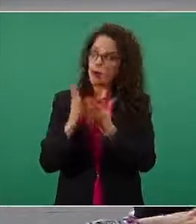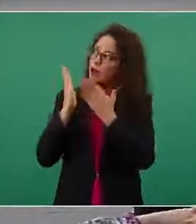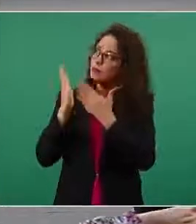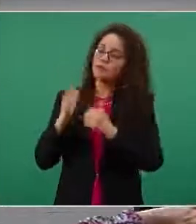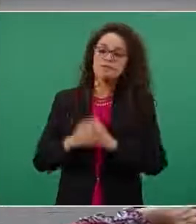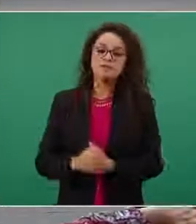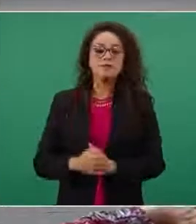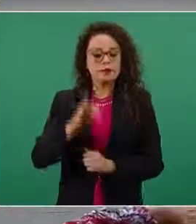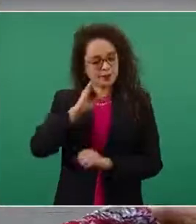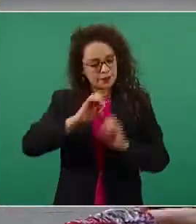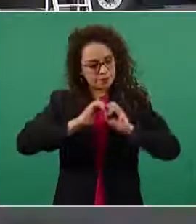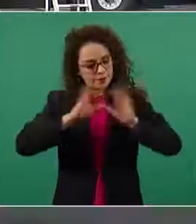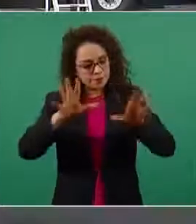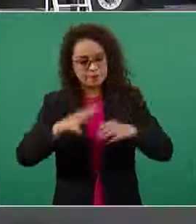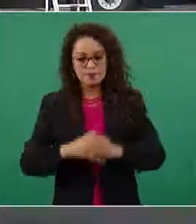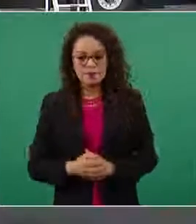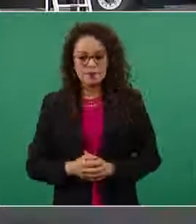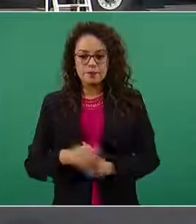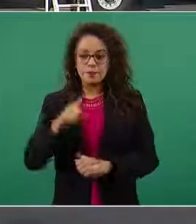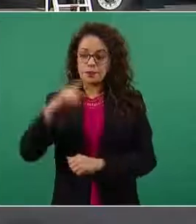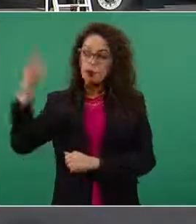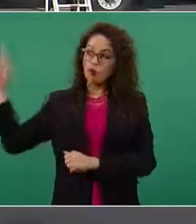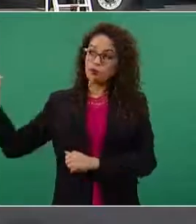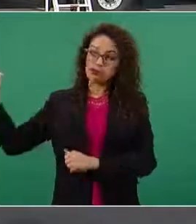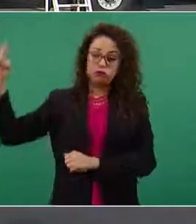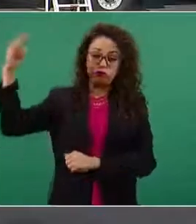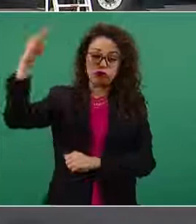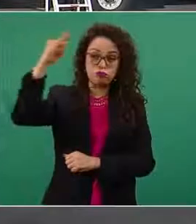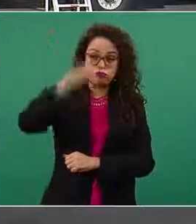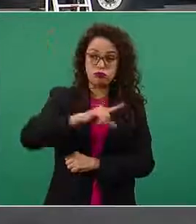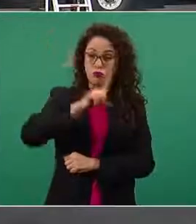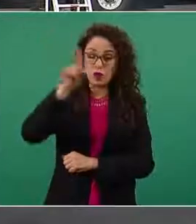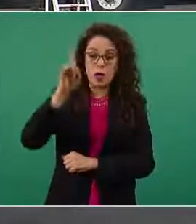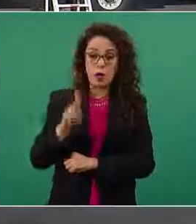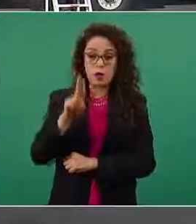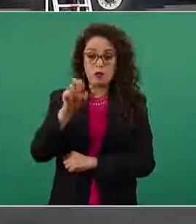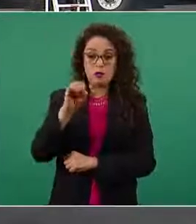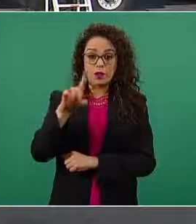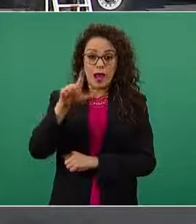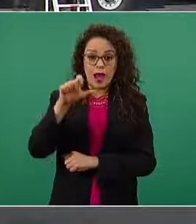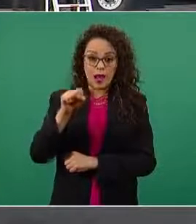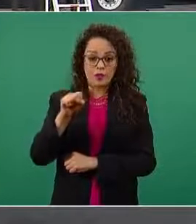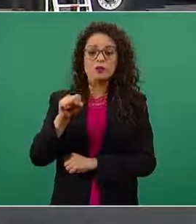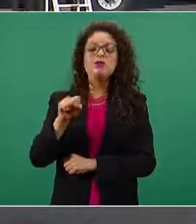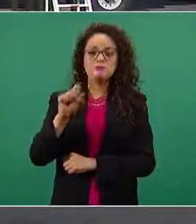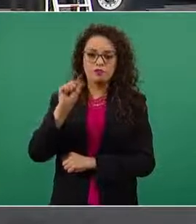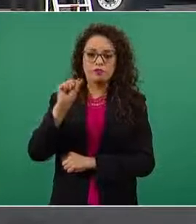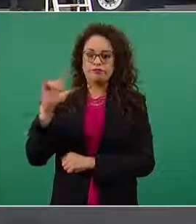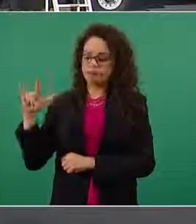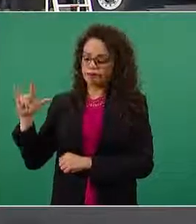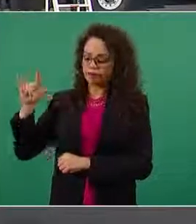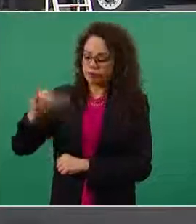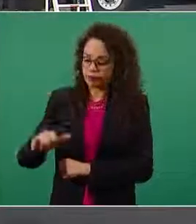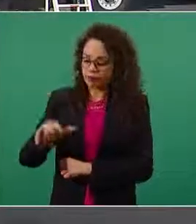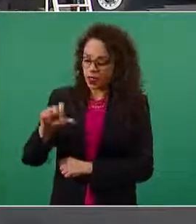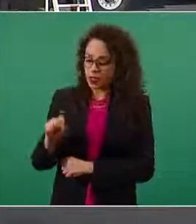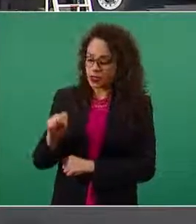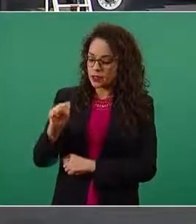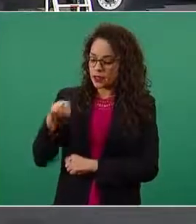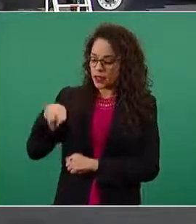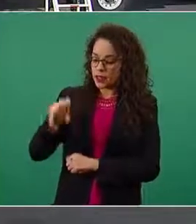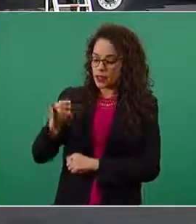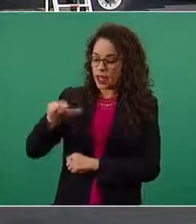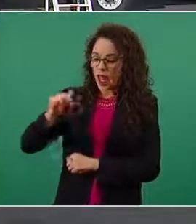Claro que sí. Estos vuelos que vienen desde Bruselas, hacen escala en Cincinnati, son justamente de la planta que